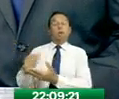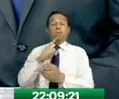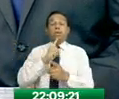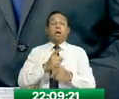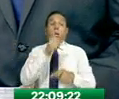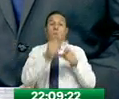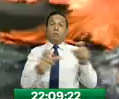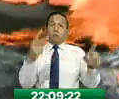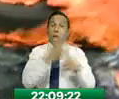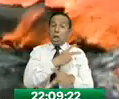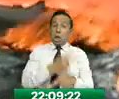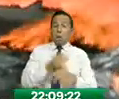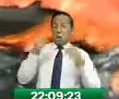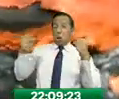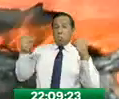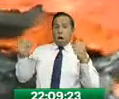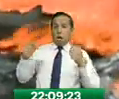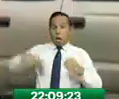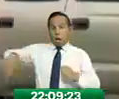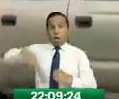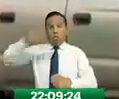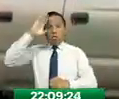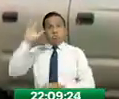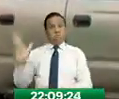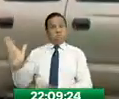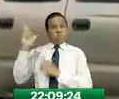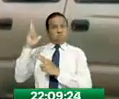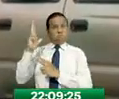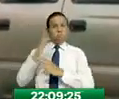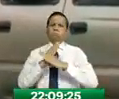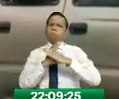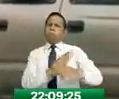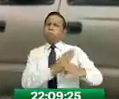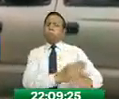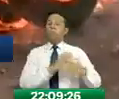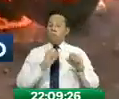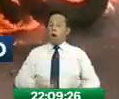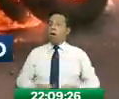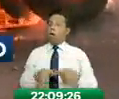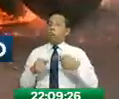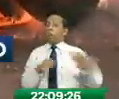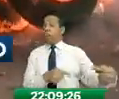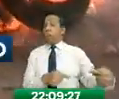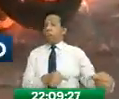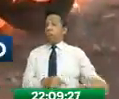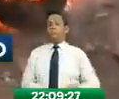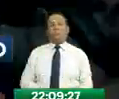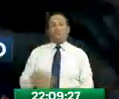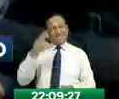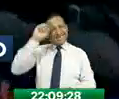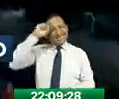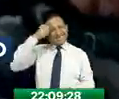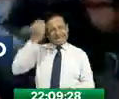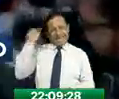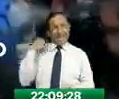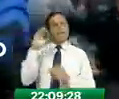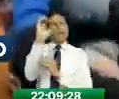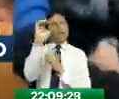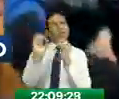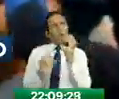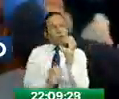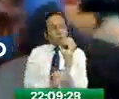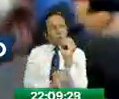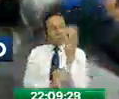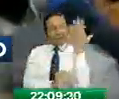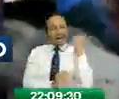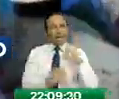amenaza. Que los hechos violentos de octubre pasado no pueden volver a la historia. Los manifestantes secuestraron a miembros de las Fuerzas